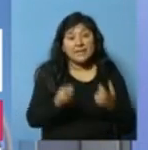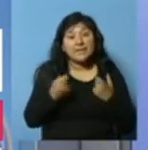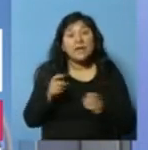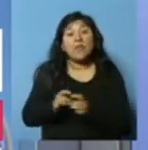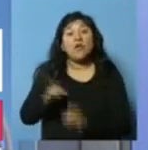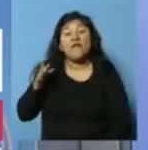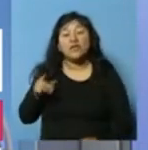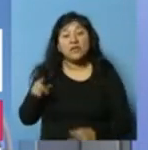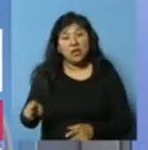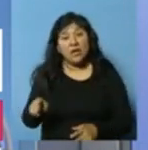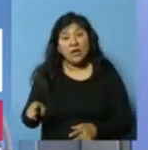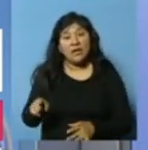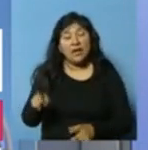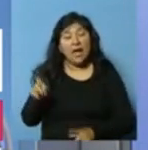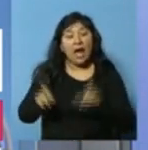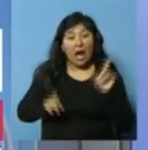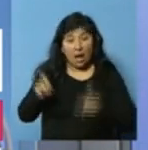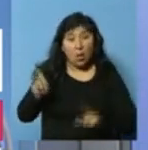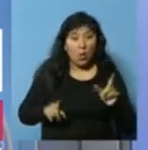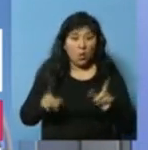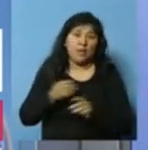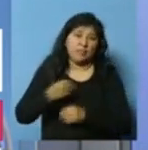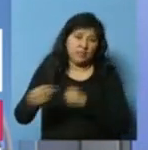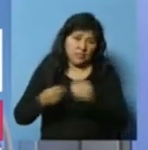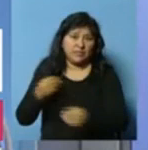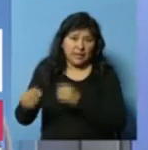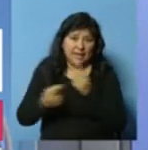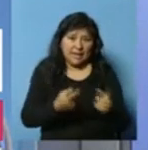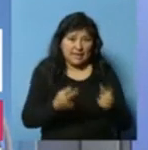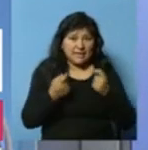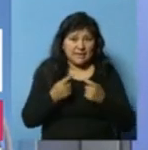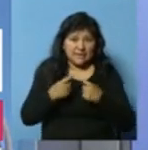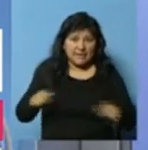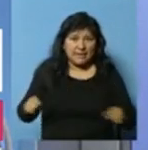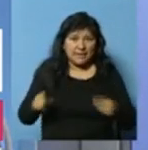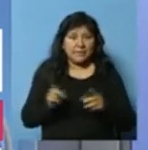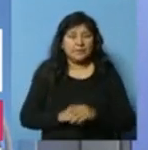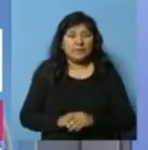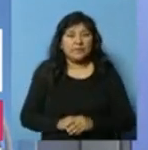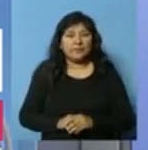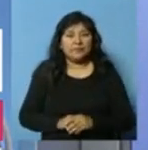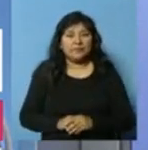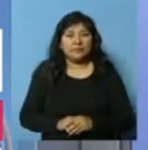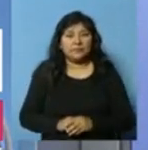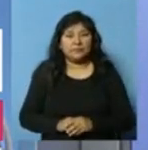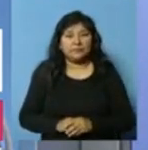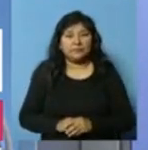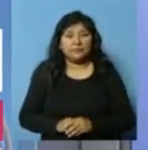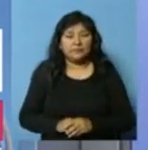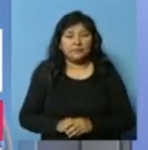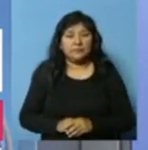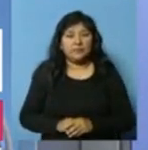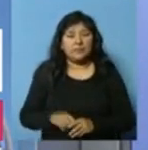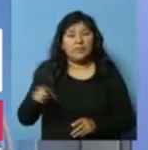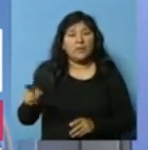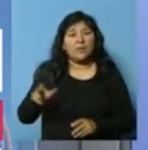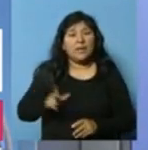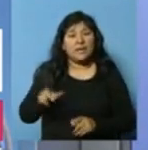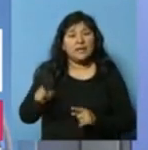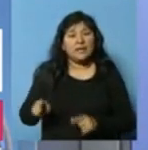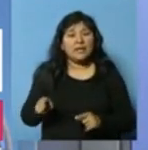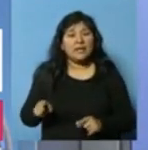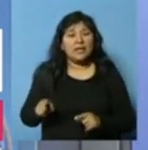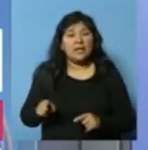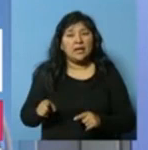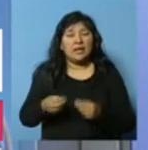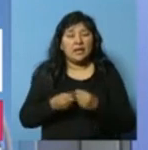específicos en algunas materias wang algunos esfuerzos calcular es de ustedes que crearla este